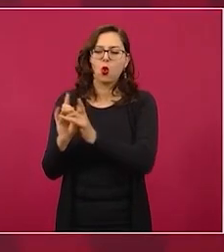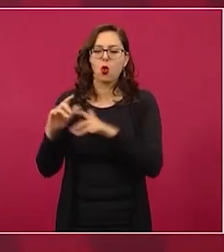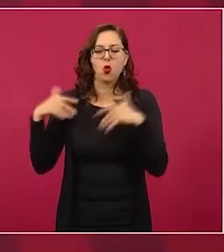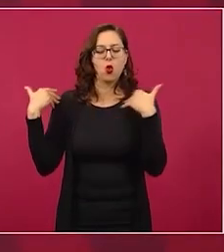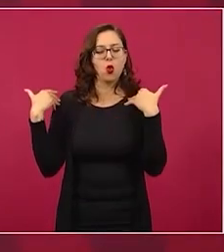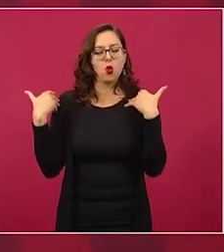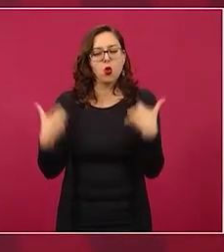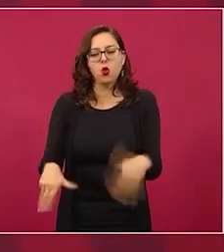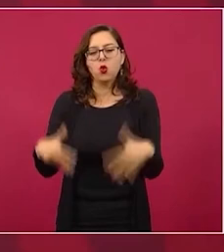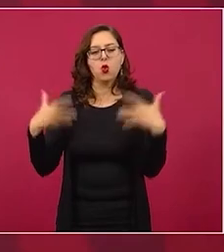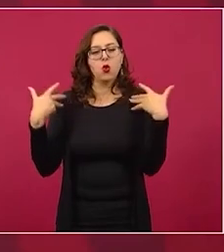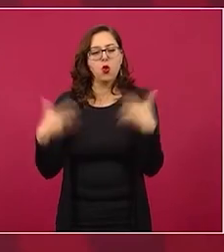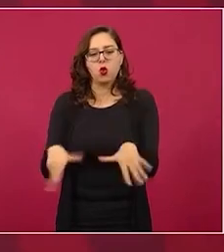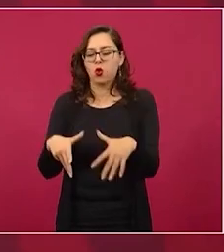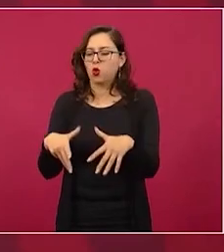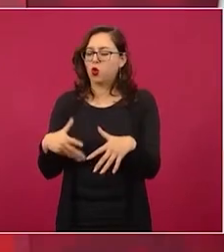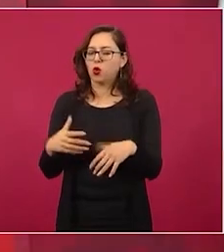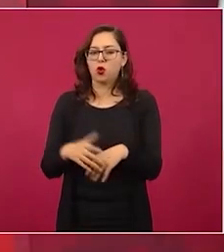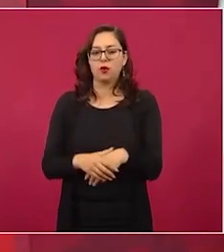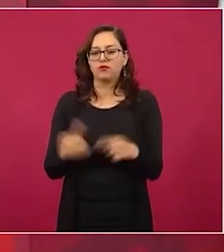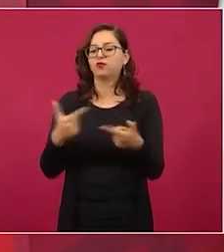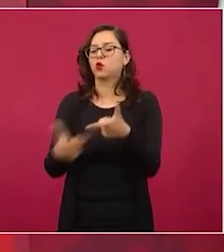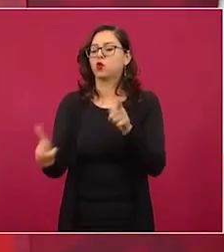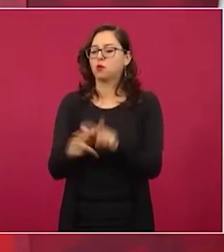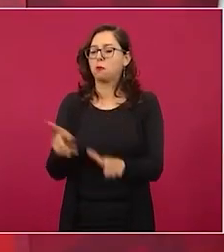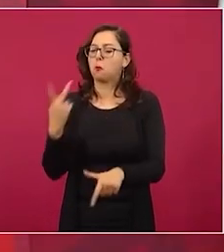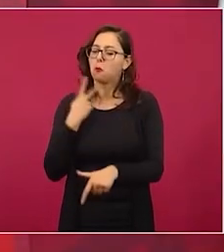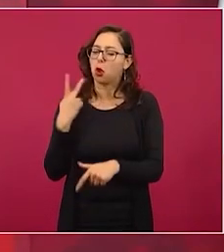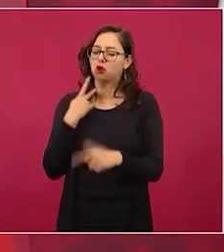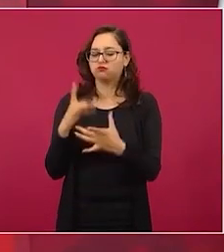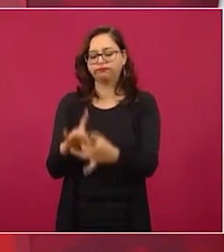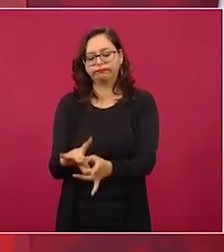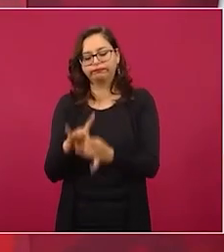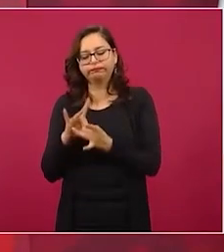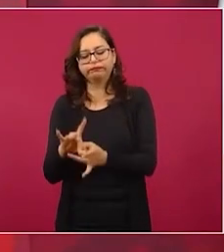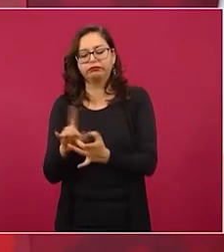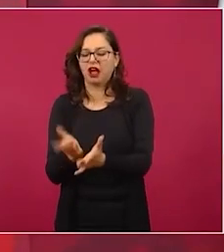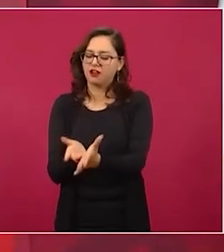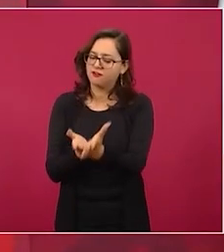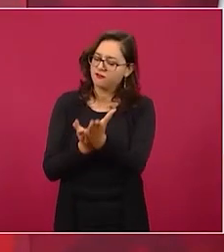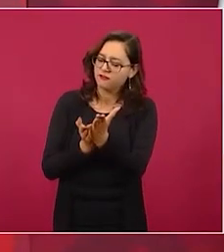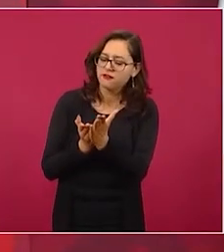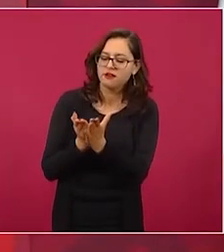leal a nuestro partido.